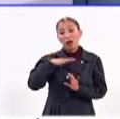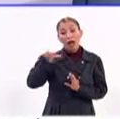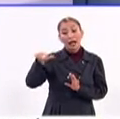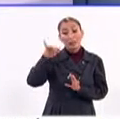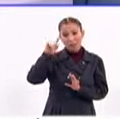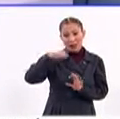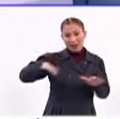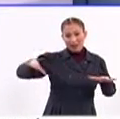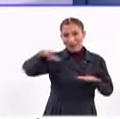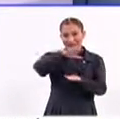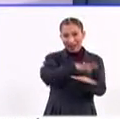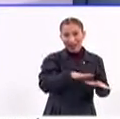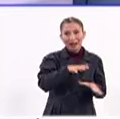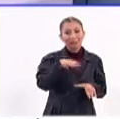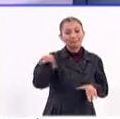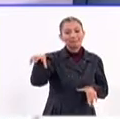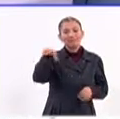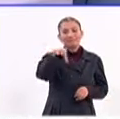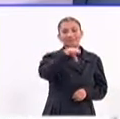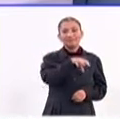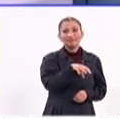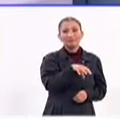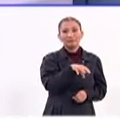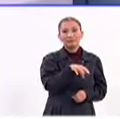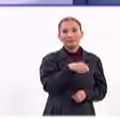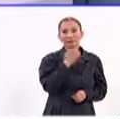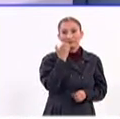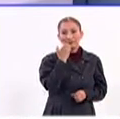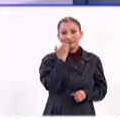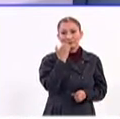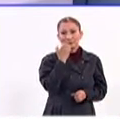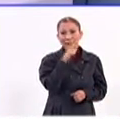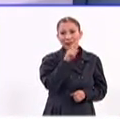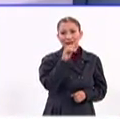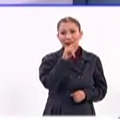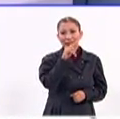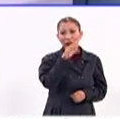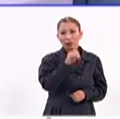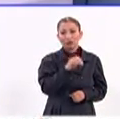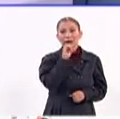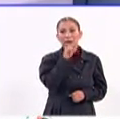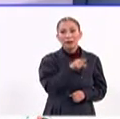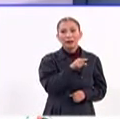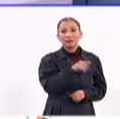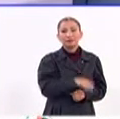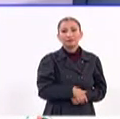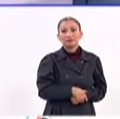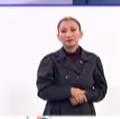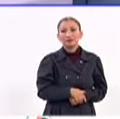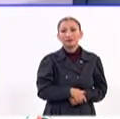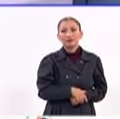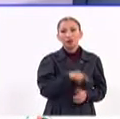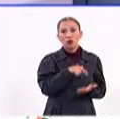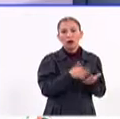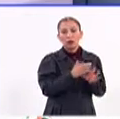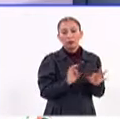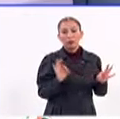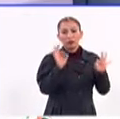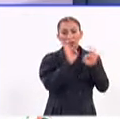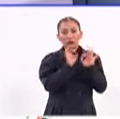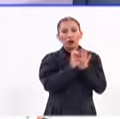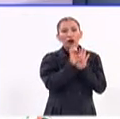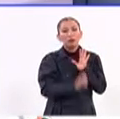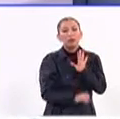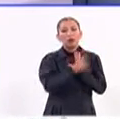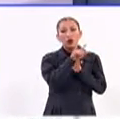solo el Politécnico Nacional en su campus Zacatenco, sino también lugares muy importantes como